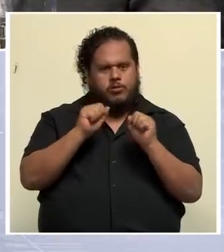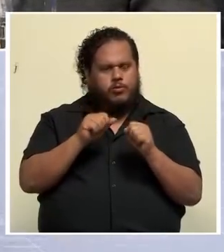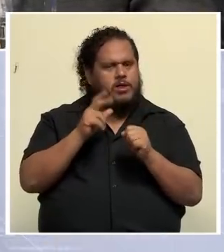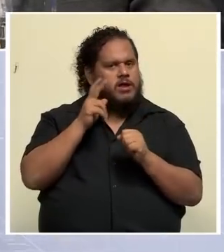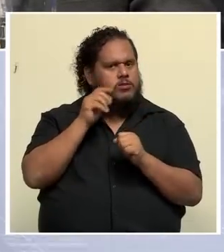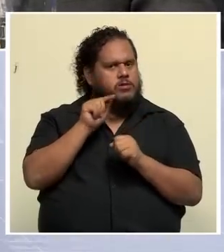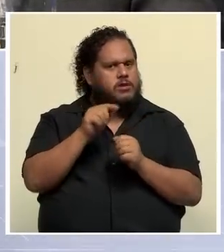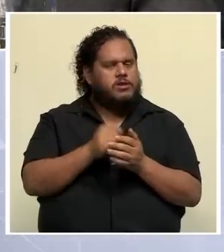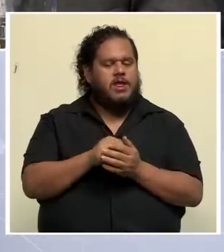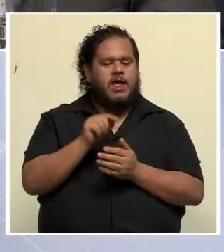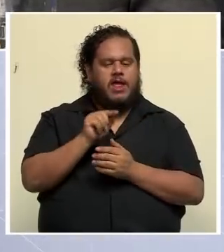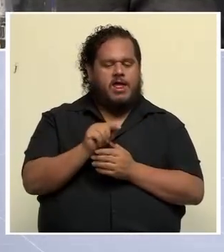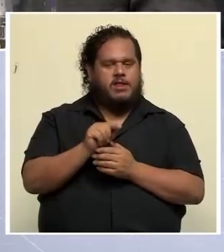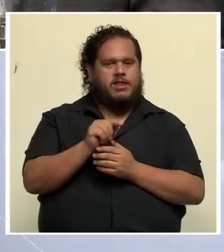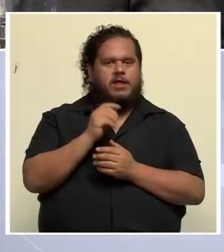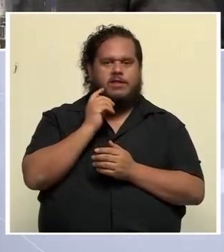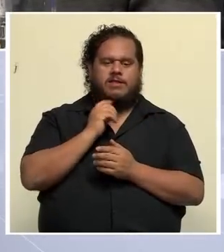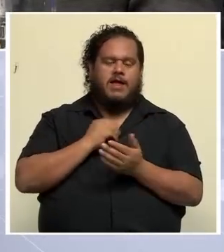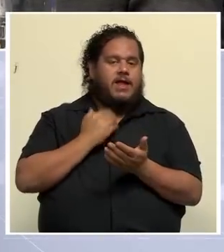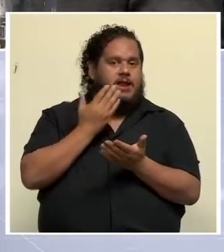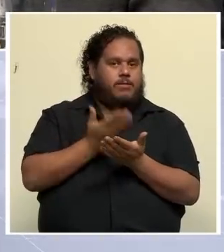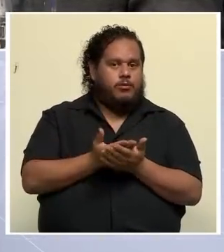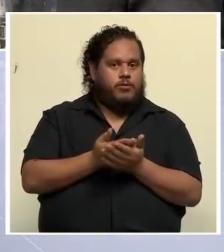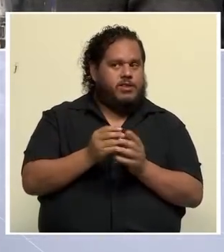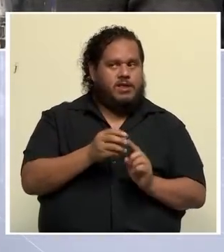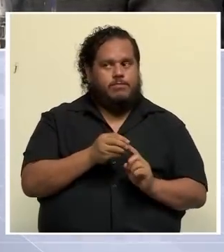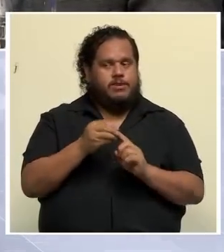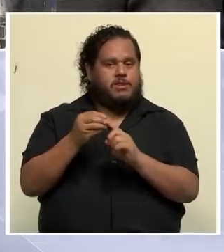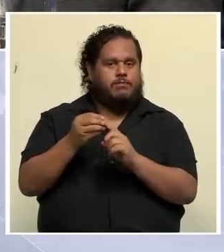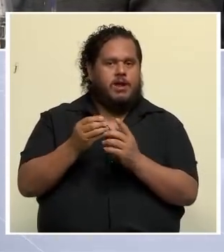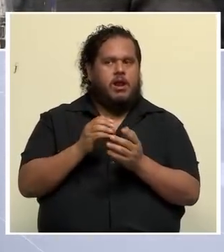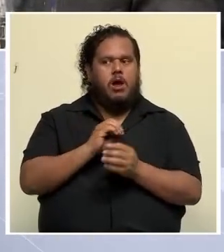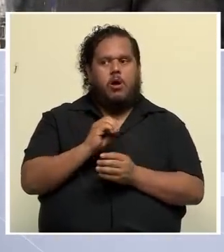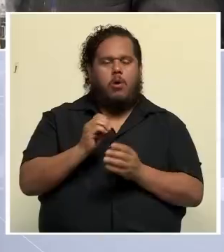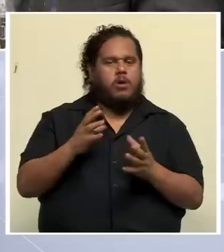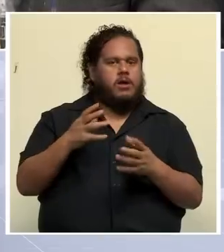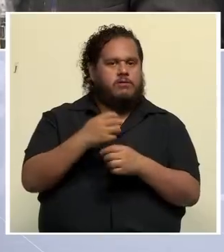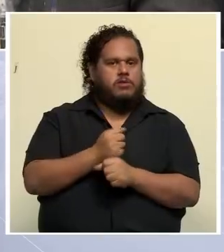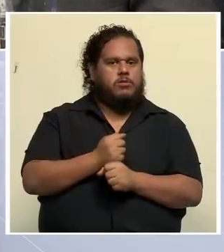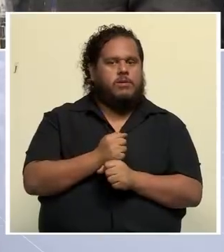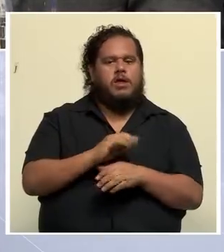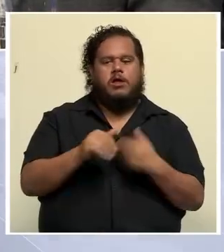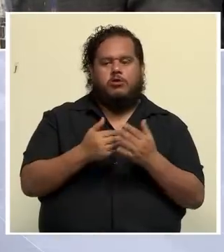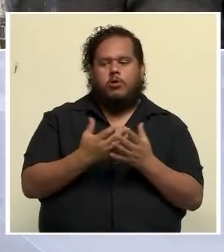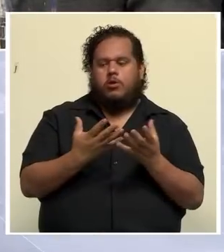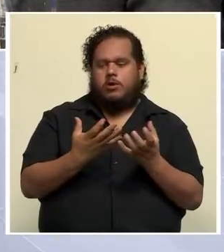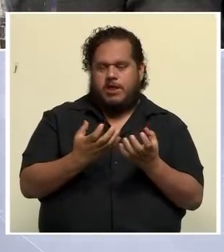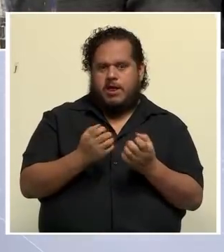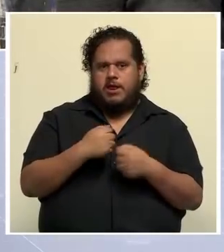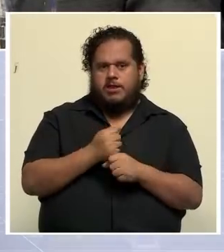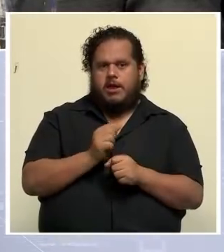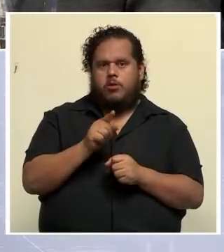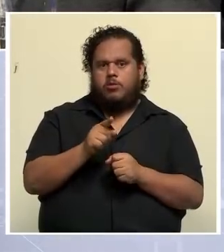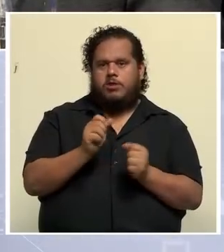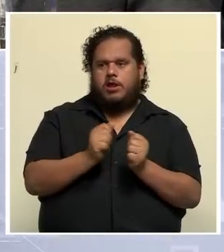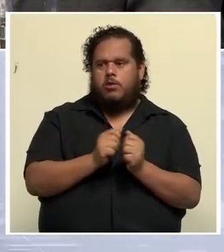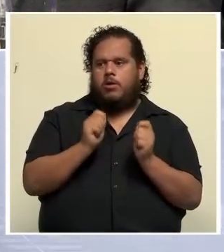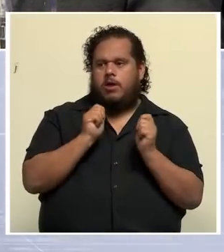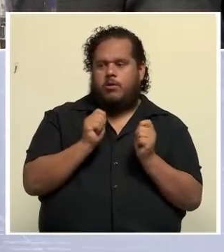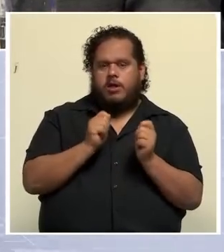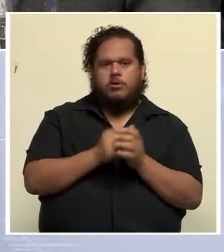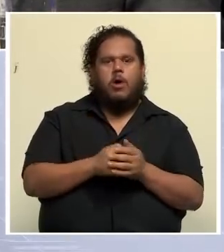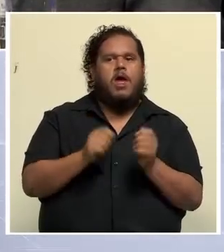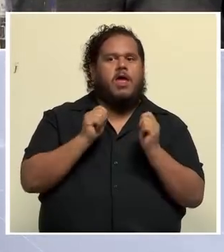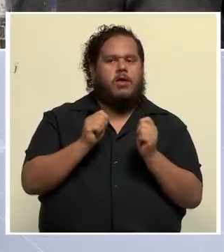ok, esta es la propuesta principal o que resume lo que pretende hacer con usted con educación, la